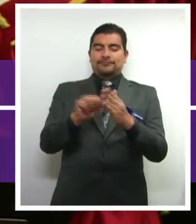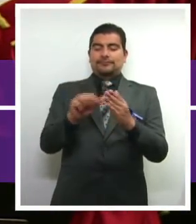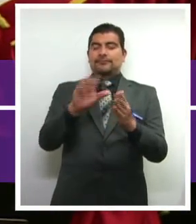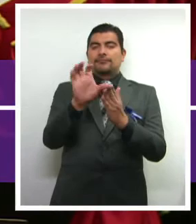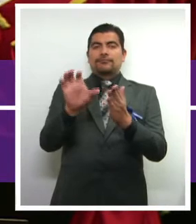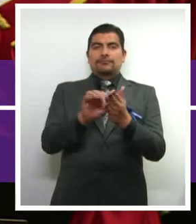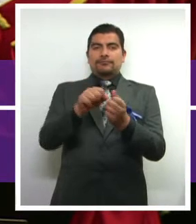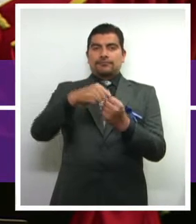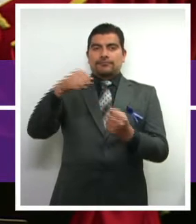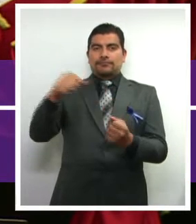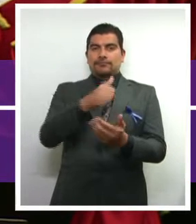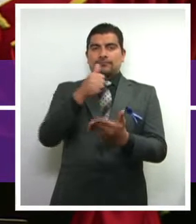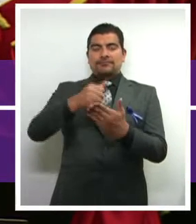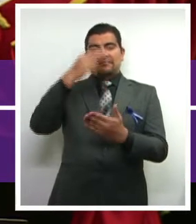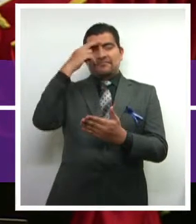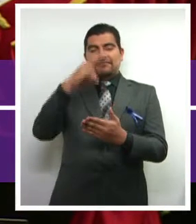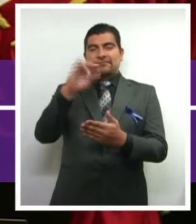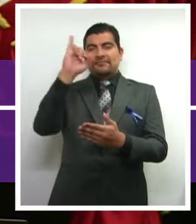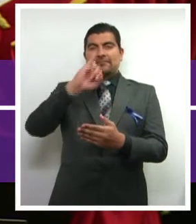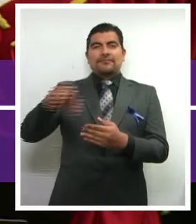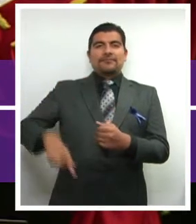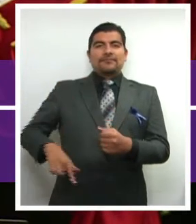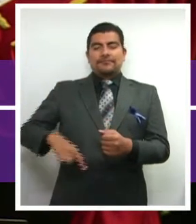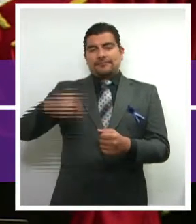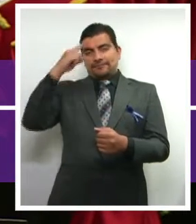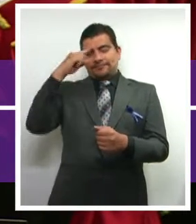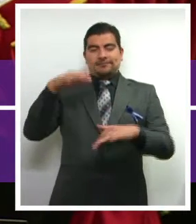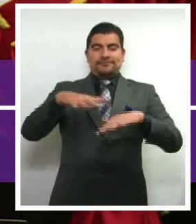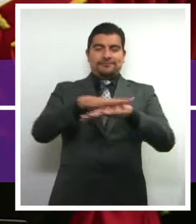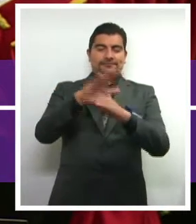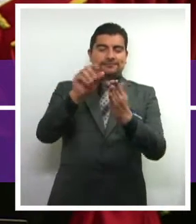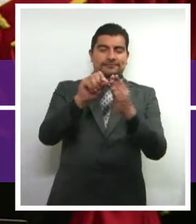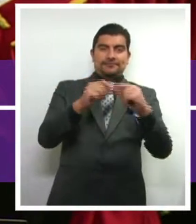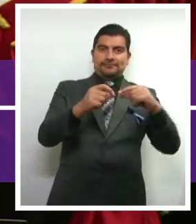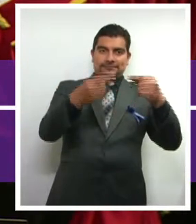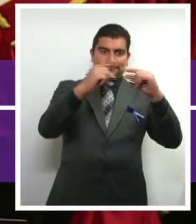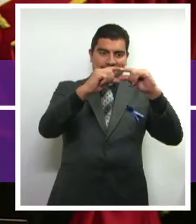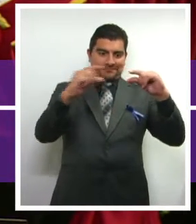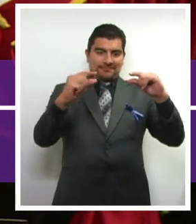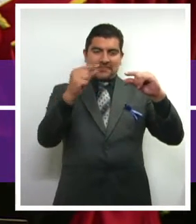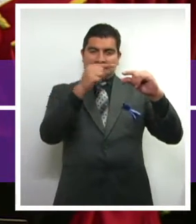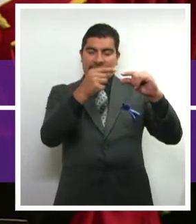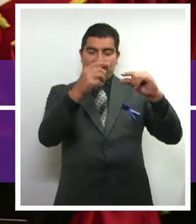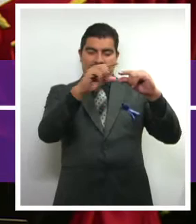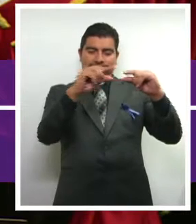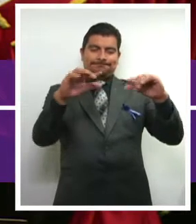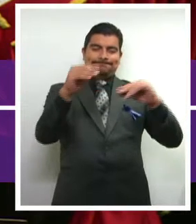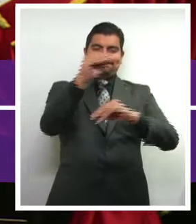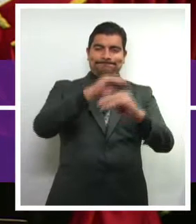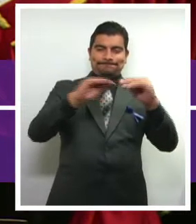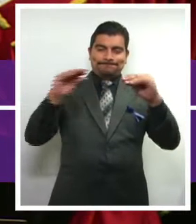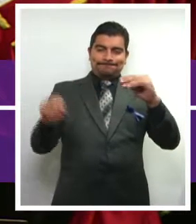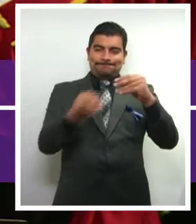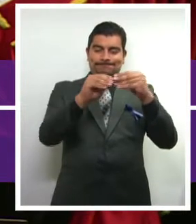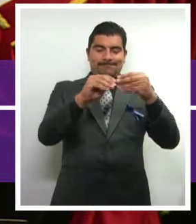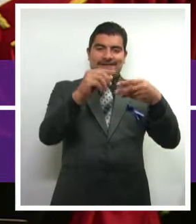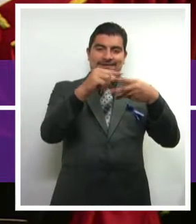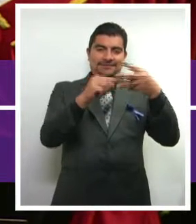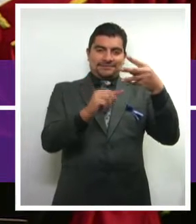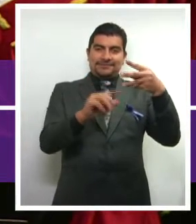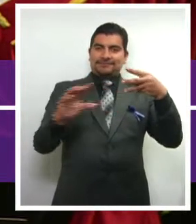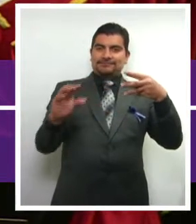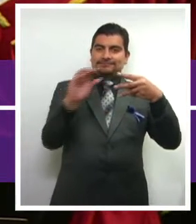México, propuesta por el jefe de gobierno para sustituir el primer apartado e introducir 3 nuevos